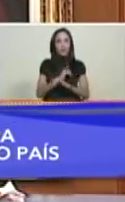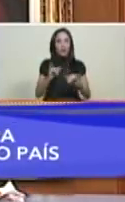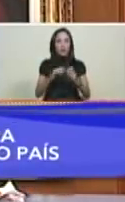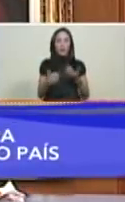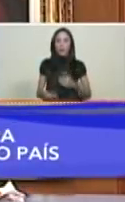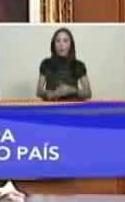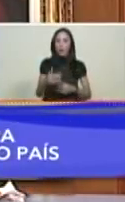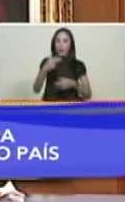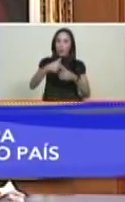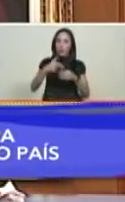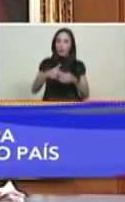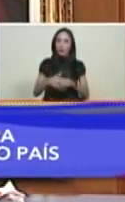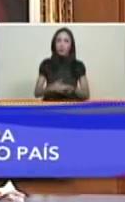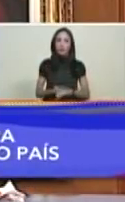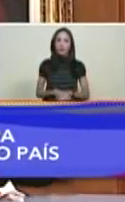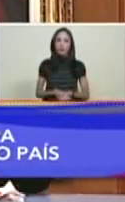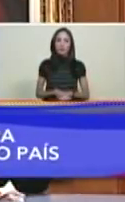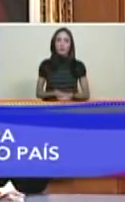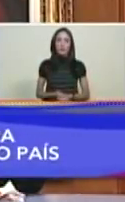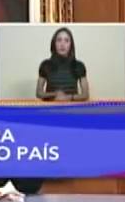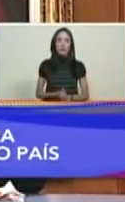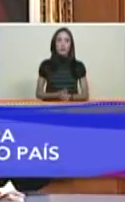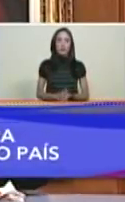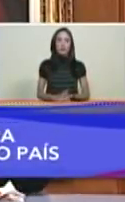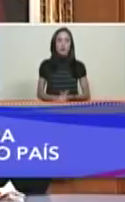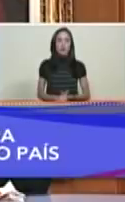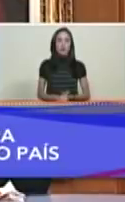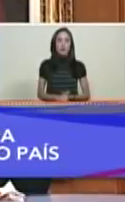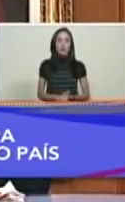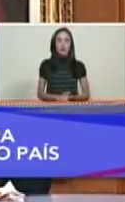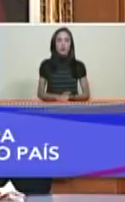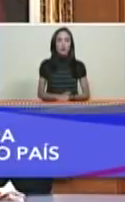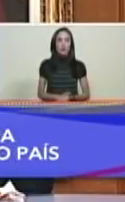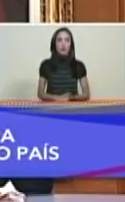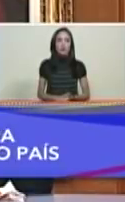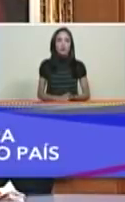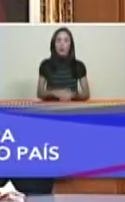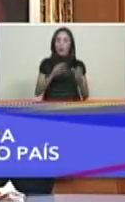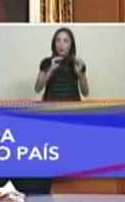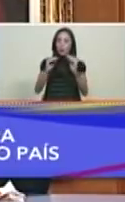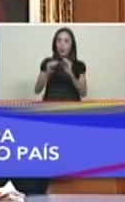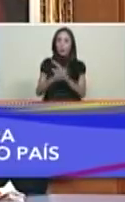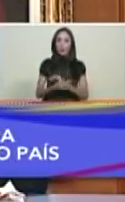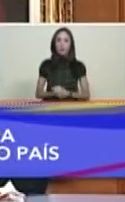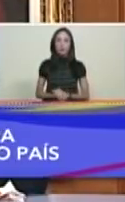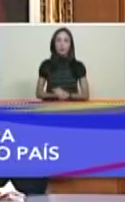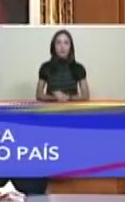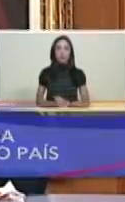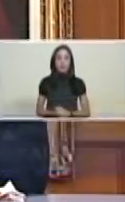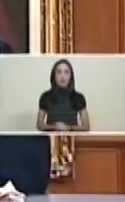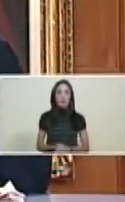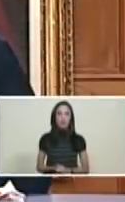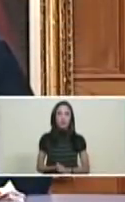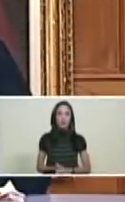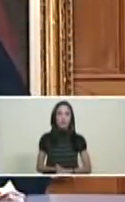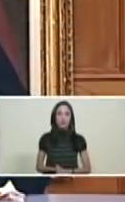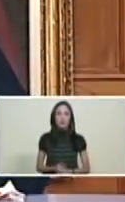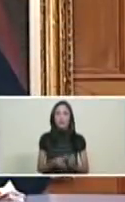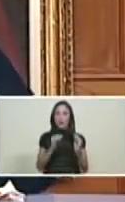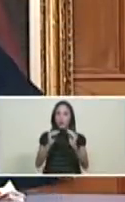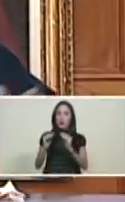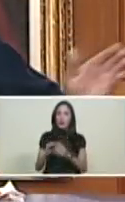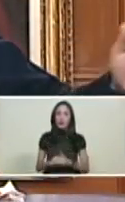yo le hago un llamado y encargo de ese llamado al vicepresidente sectorial de economía ministro